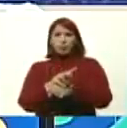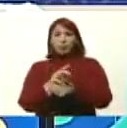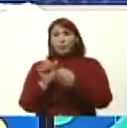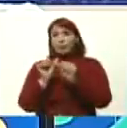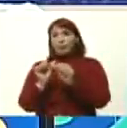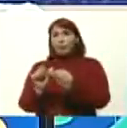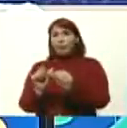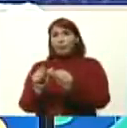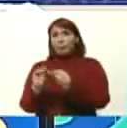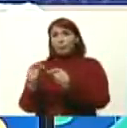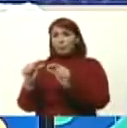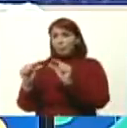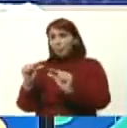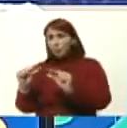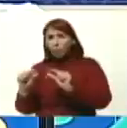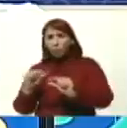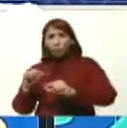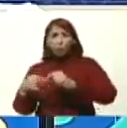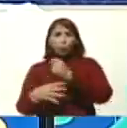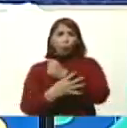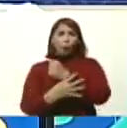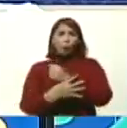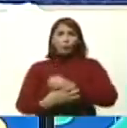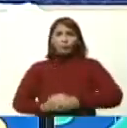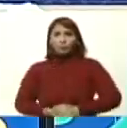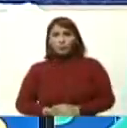La mesa de diálogo, respetuosa.